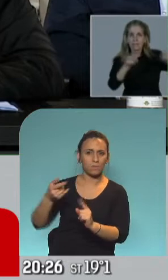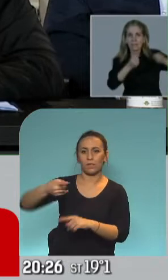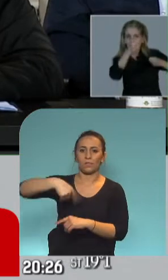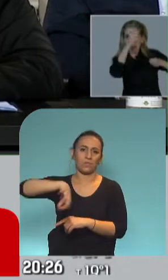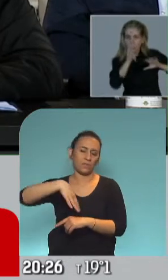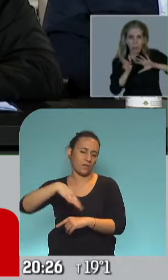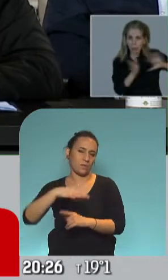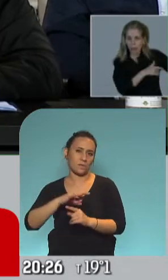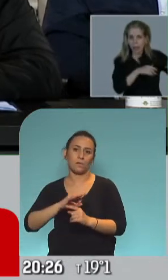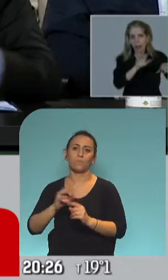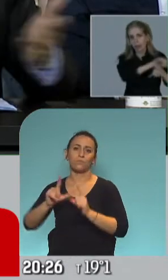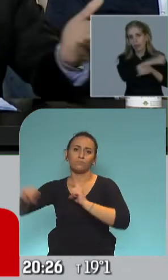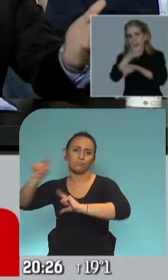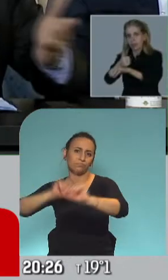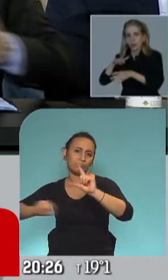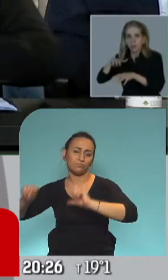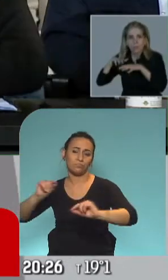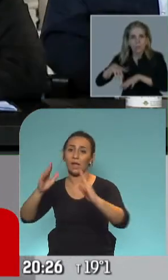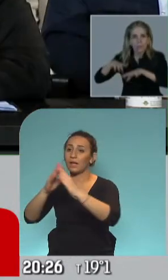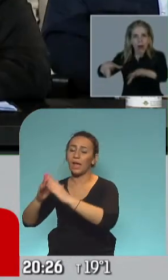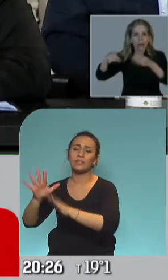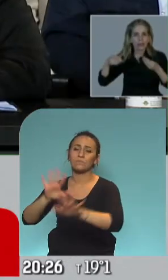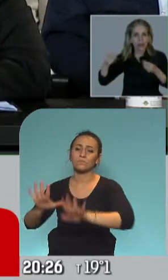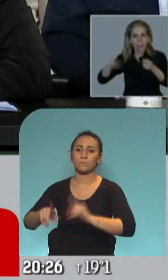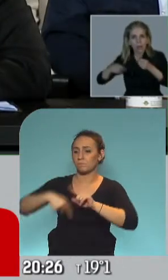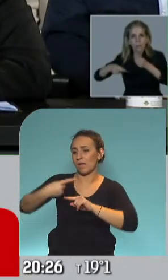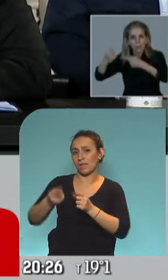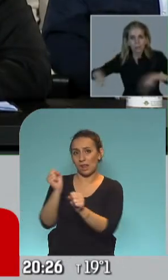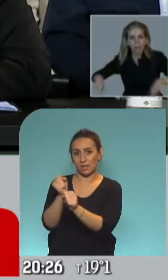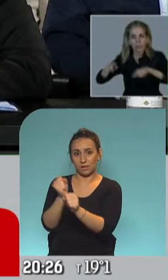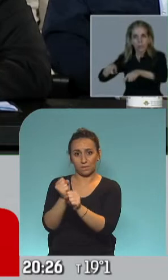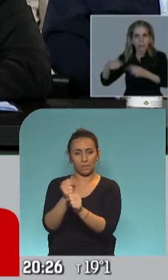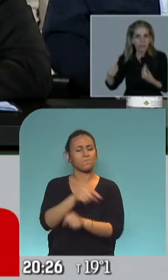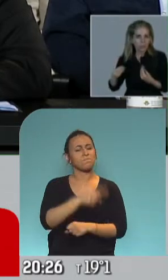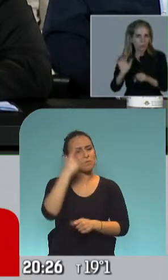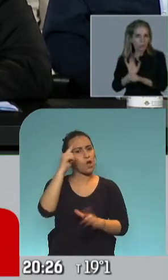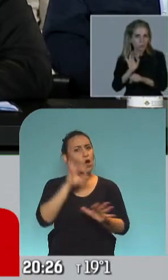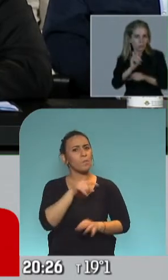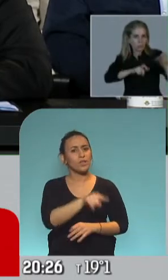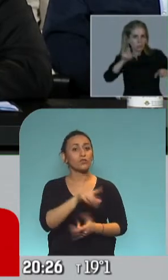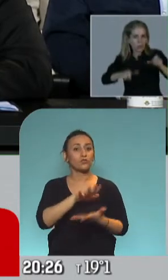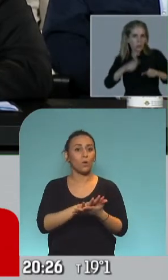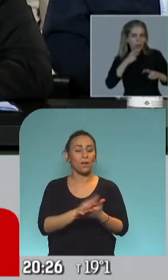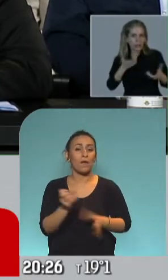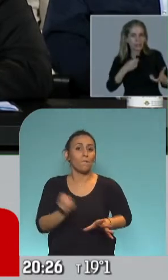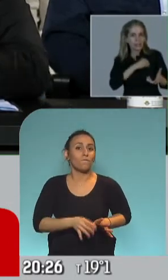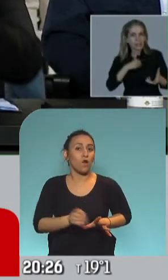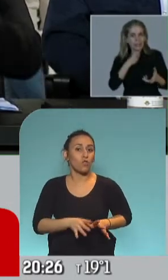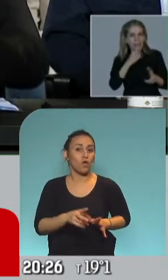prepararse para seguir trabajando mañana. ¿Qué sentido importante para la provincia de Buenos Aires la creación de este fondo de fortalecimiento fiscal? Creo que ha sido un